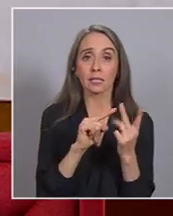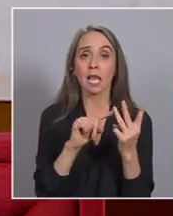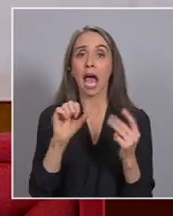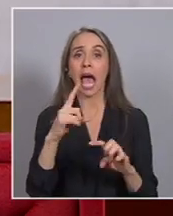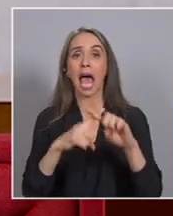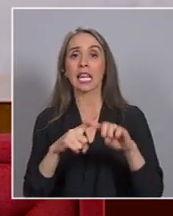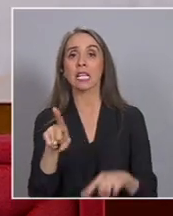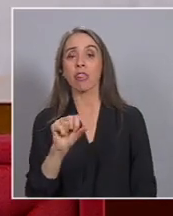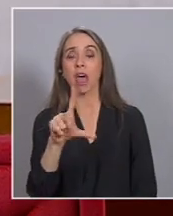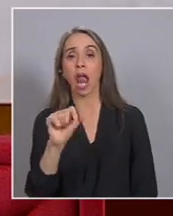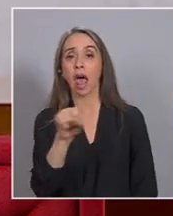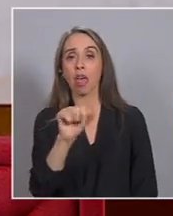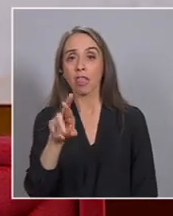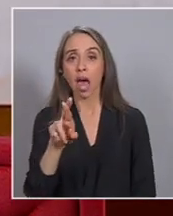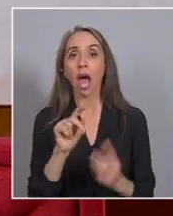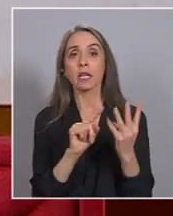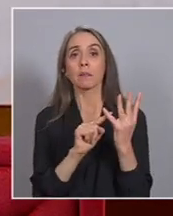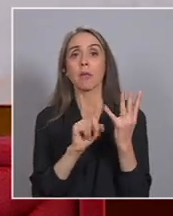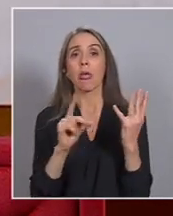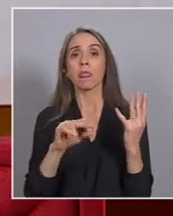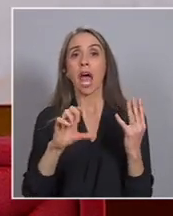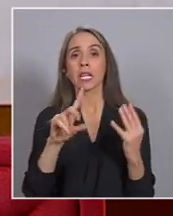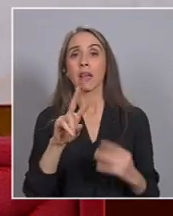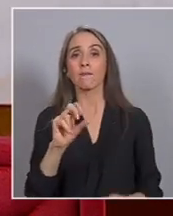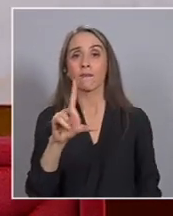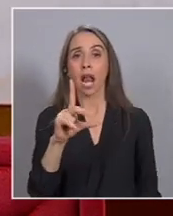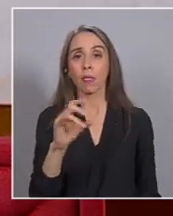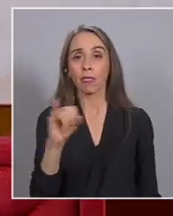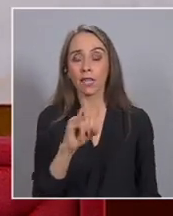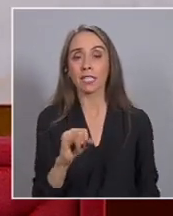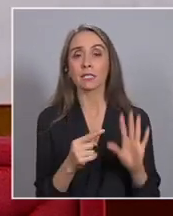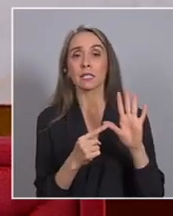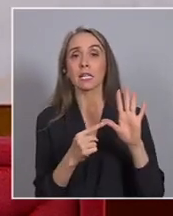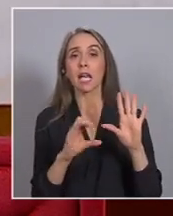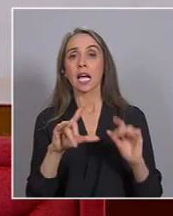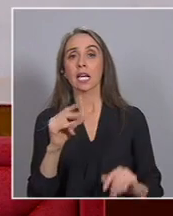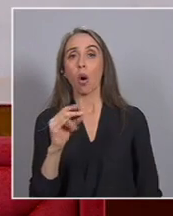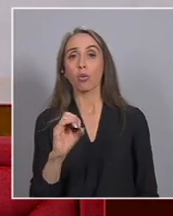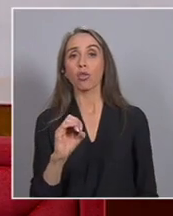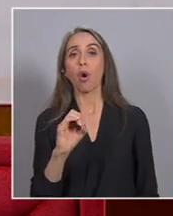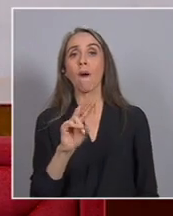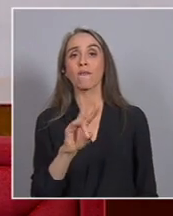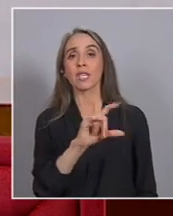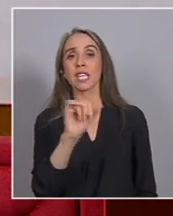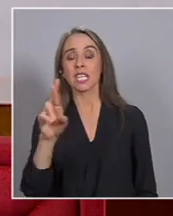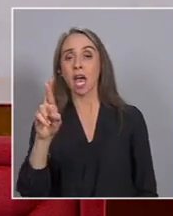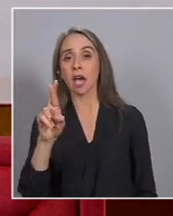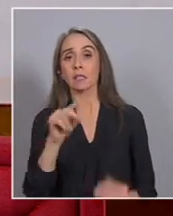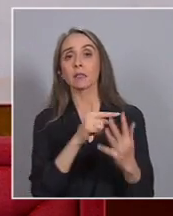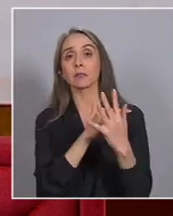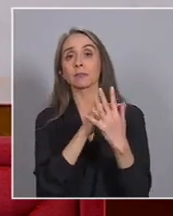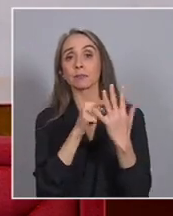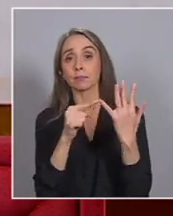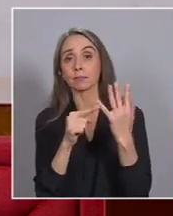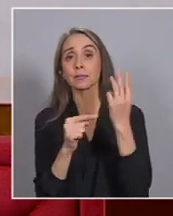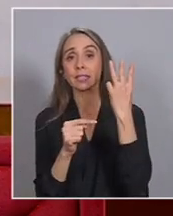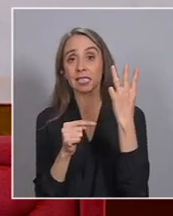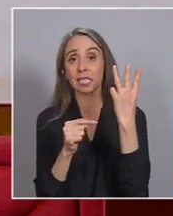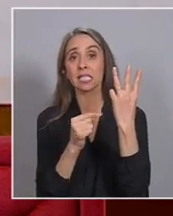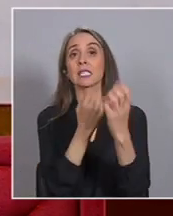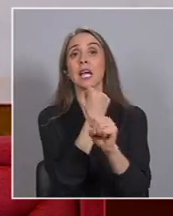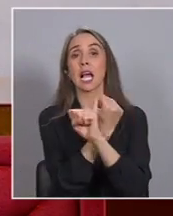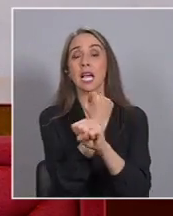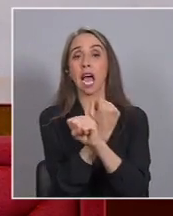Alex Salazar, por Daniel Valdés y por Claudio Villar. Tres